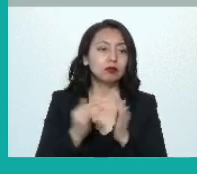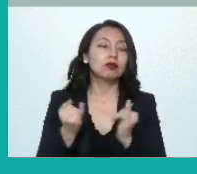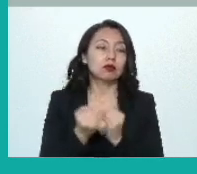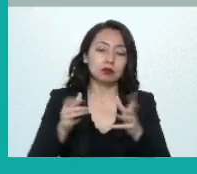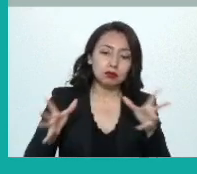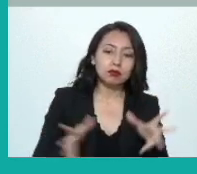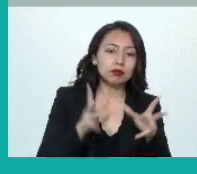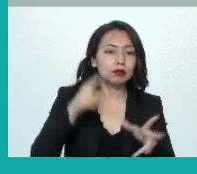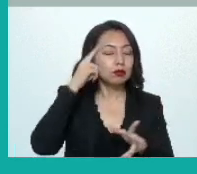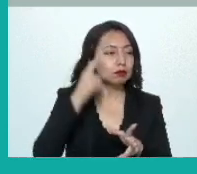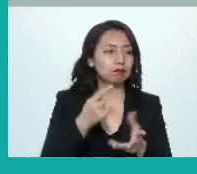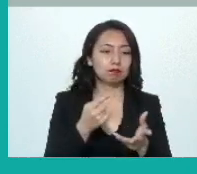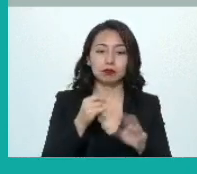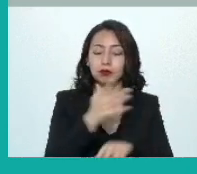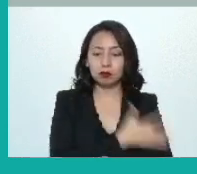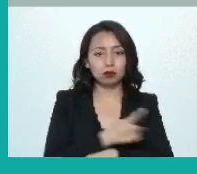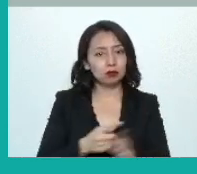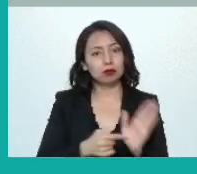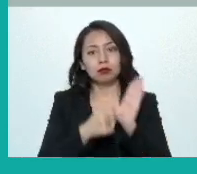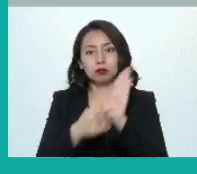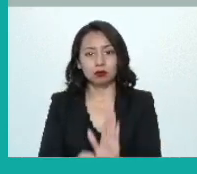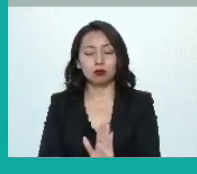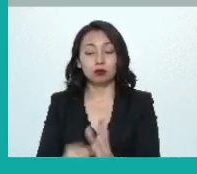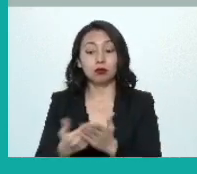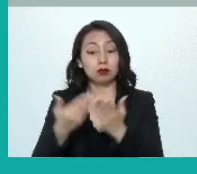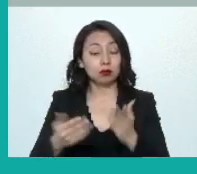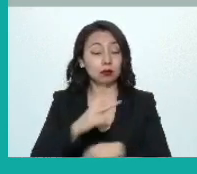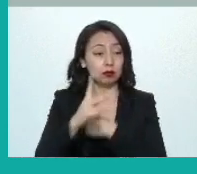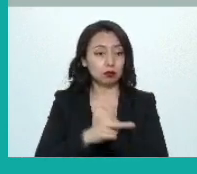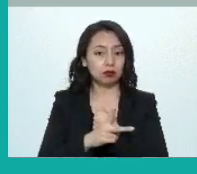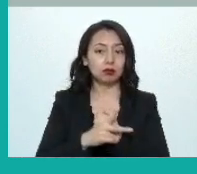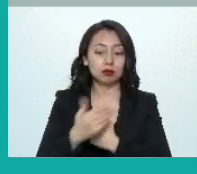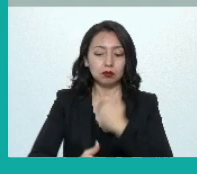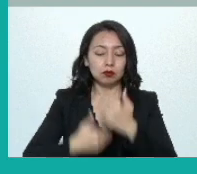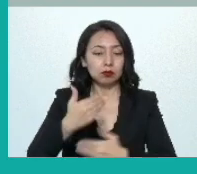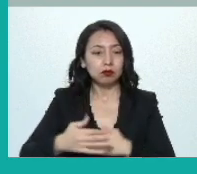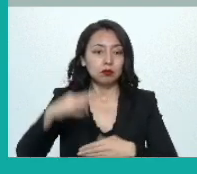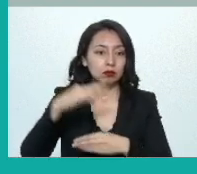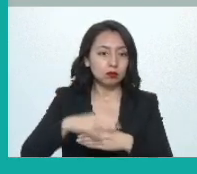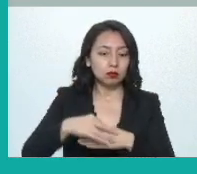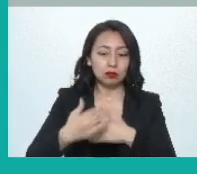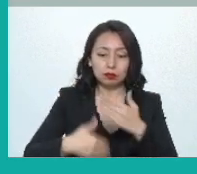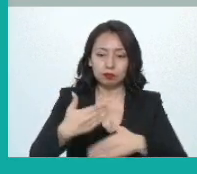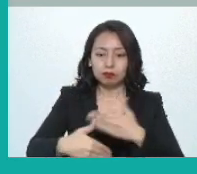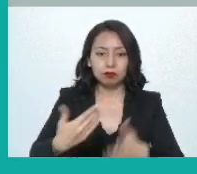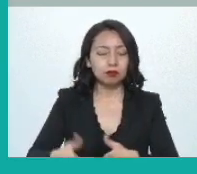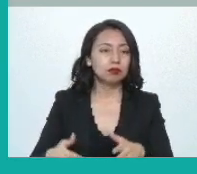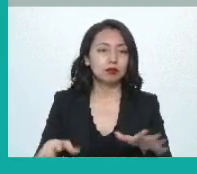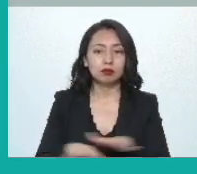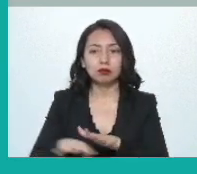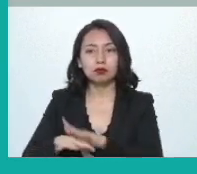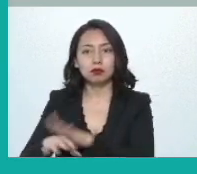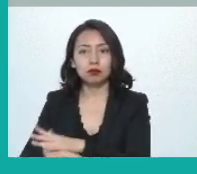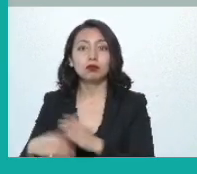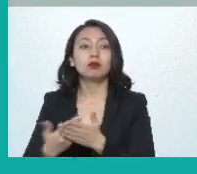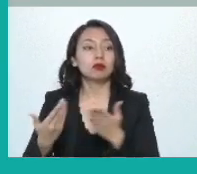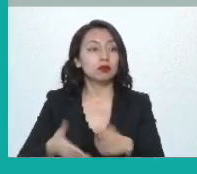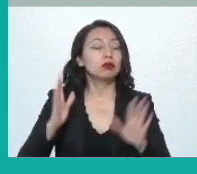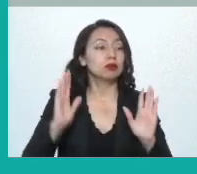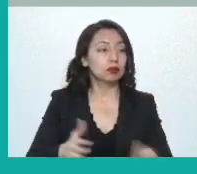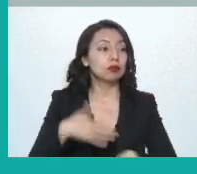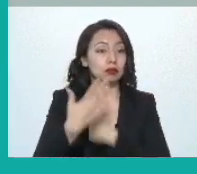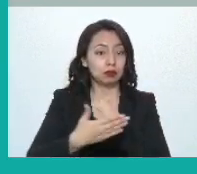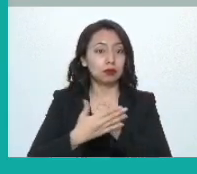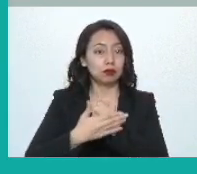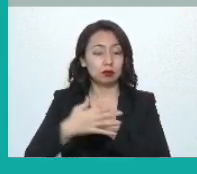de cuentas. En un país como el nuestro, un constante proceso de democratización, hoy precisamente que estamos inmersos dentro del